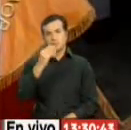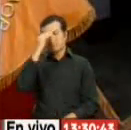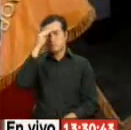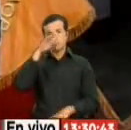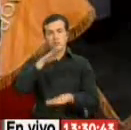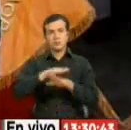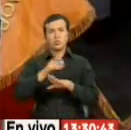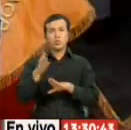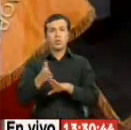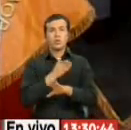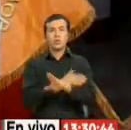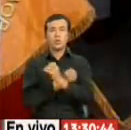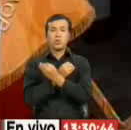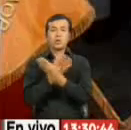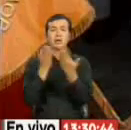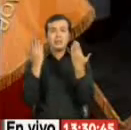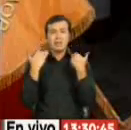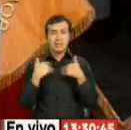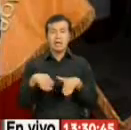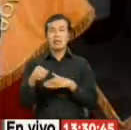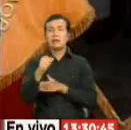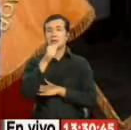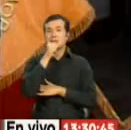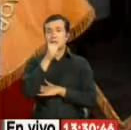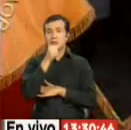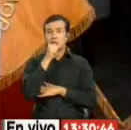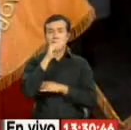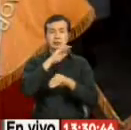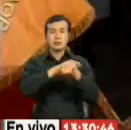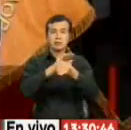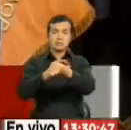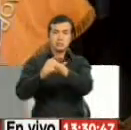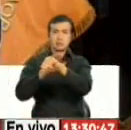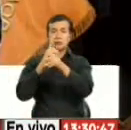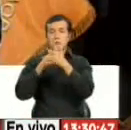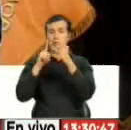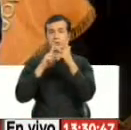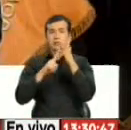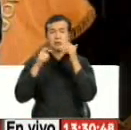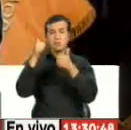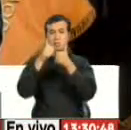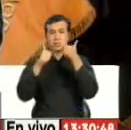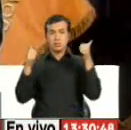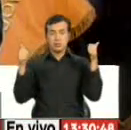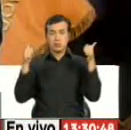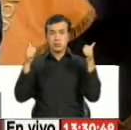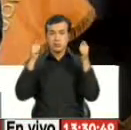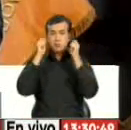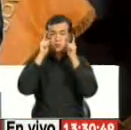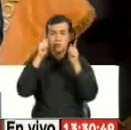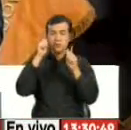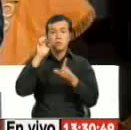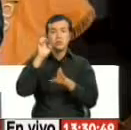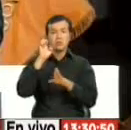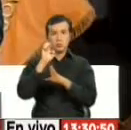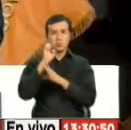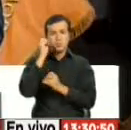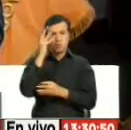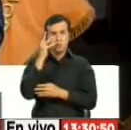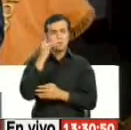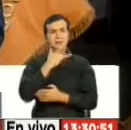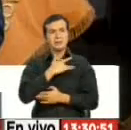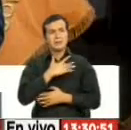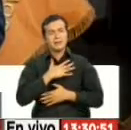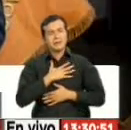tardes hace pocos minutos terminado la rueda de prensa convocado por distintos estamentos de la seguridad del país aquí se conoció que